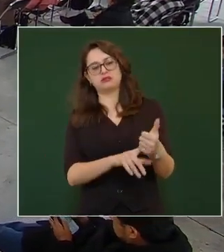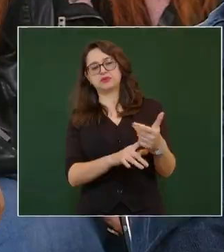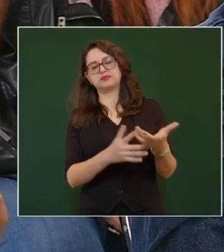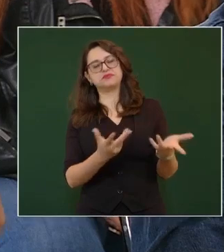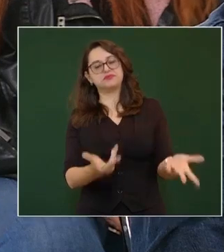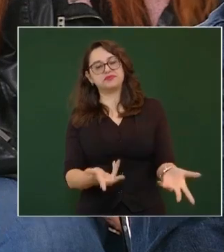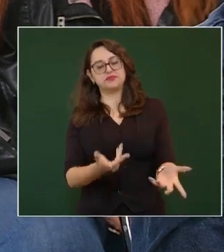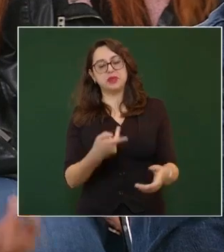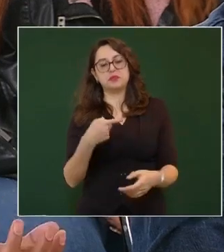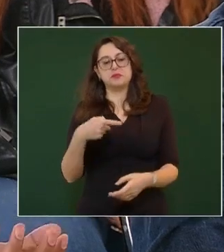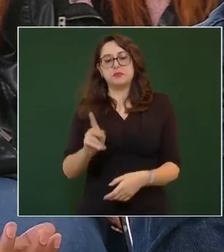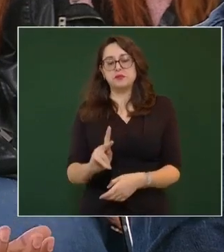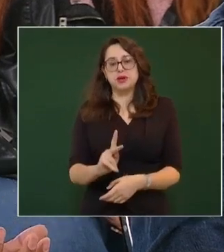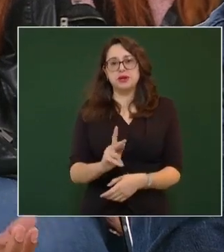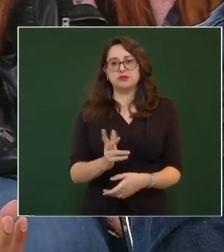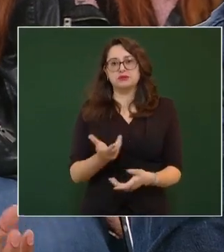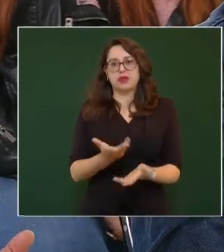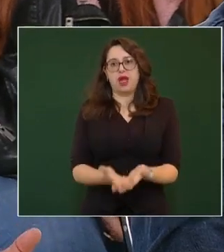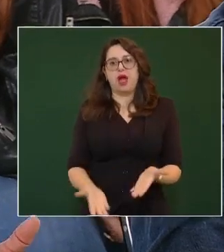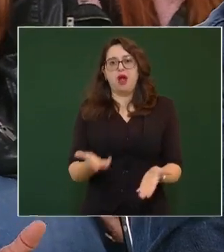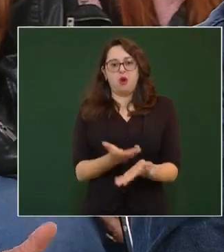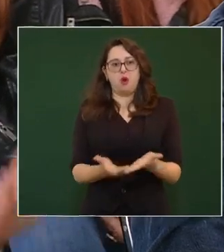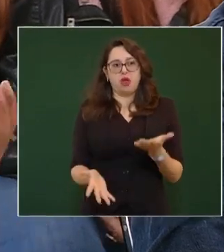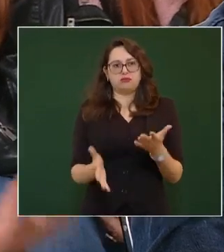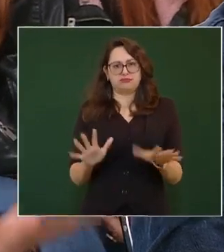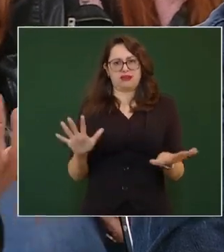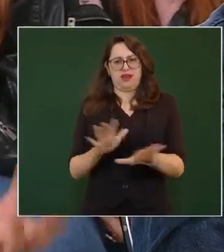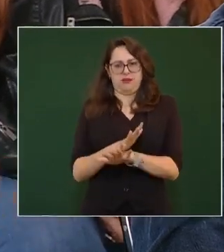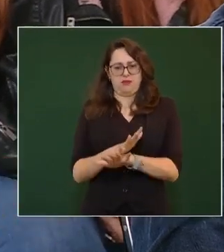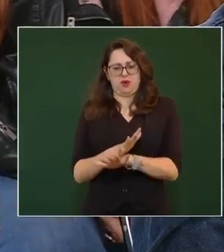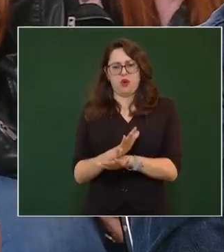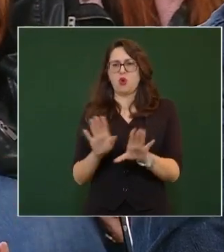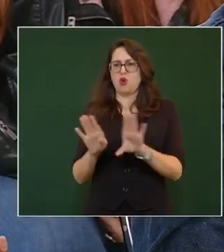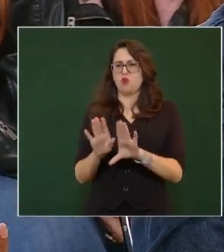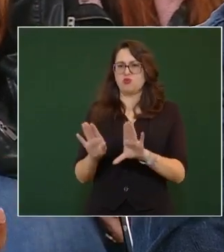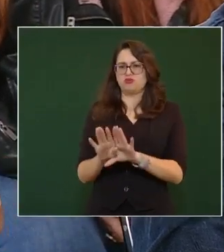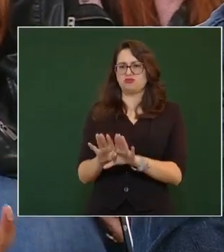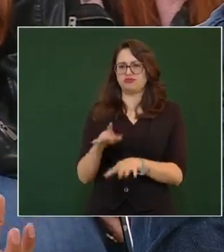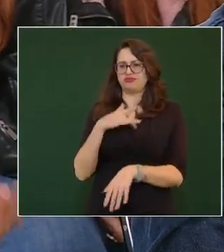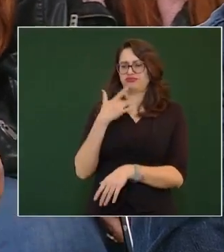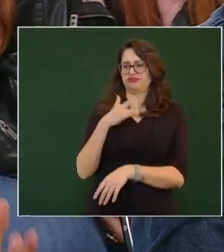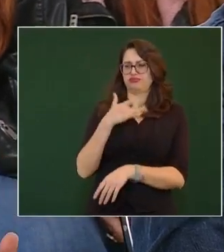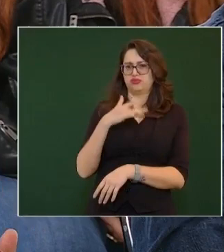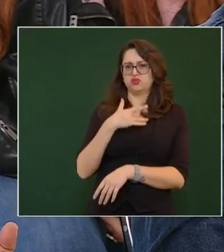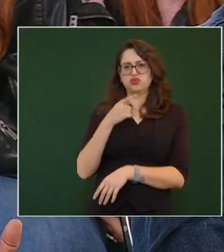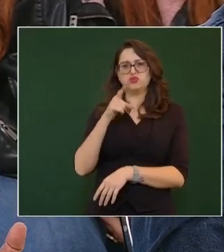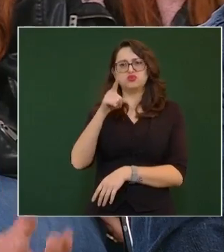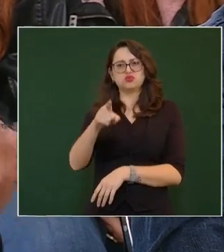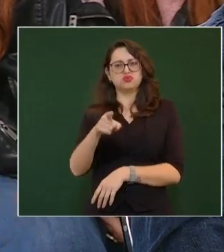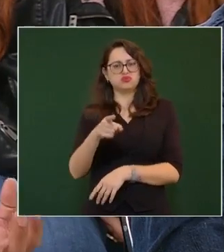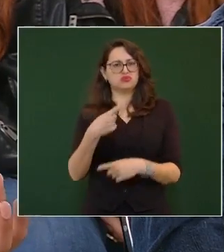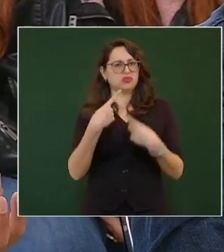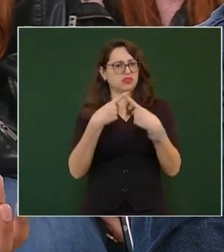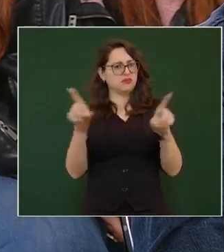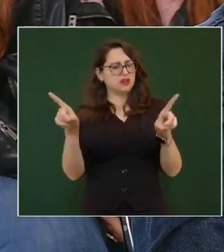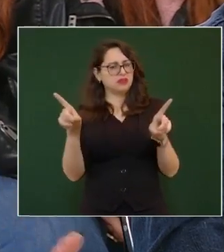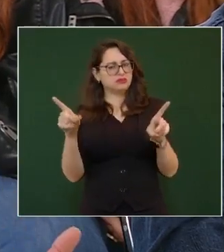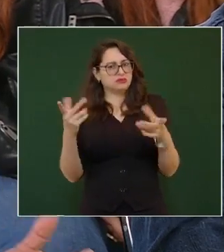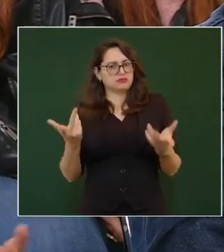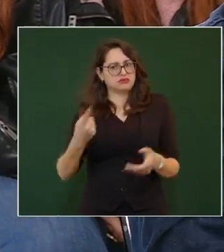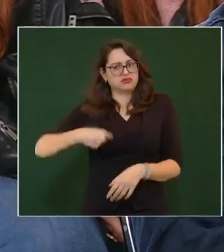está sucediendo en San Luis Potosí. Quizás usted tenga una visión y una percepción diferente a la que tenemos